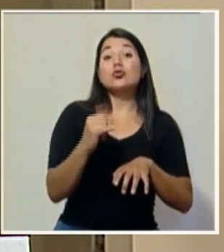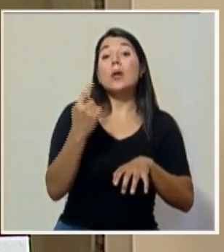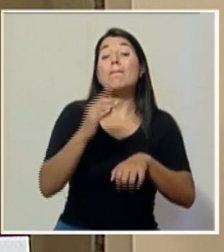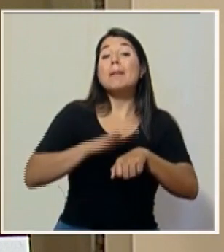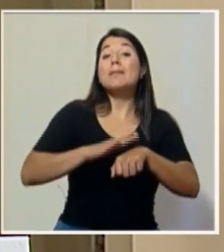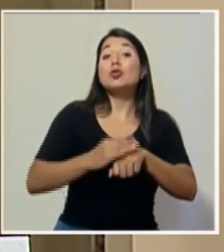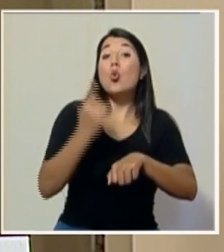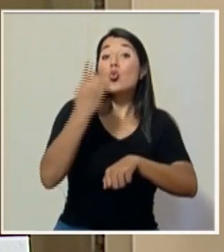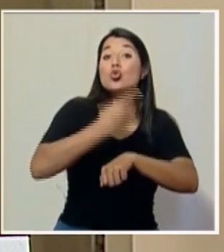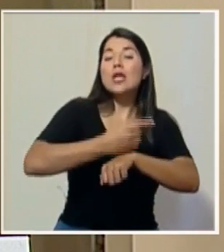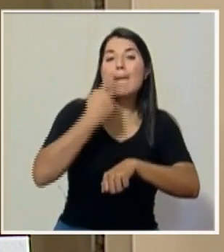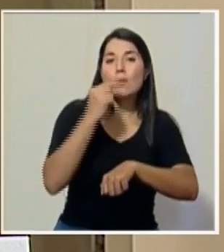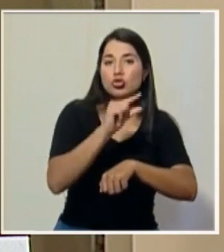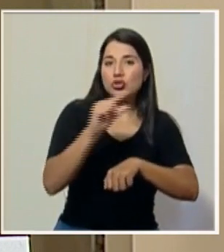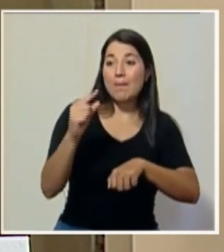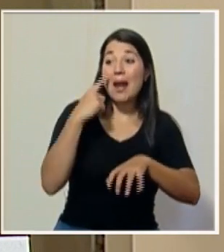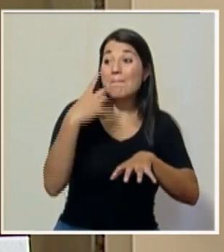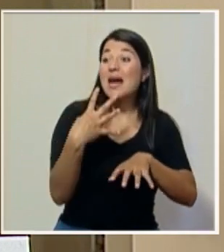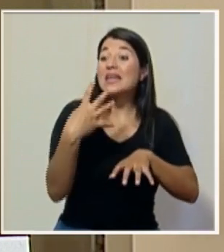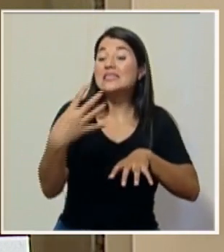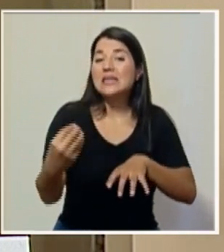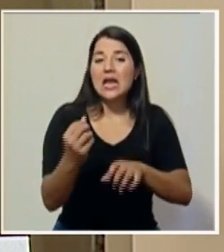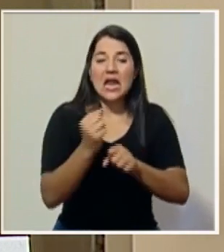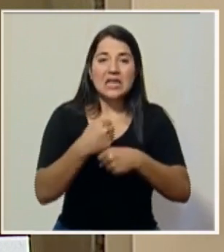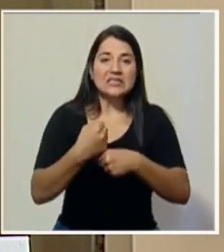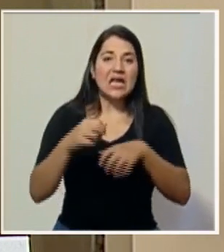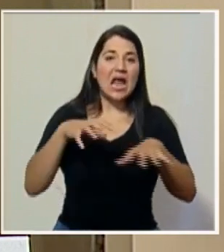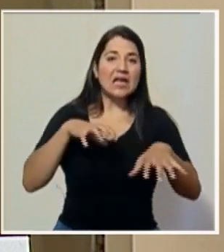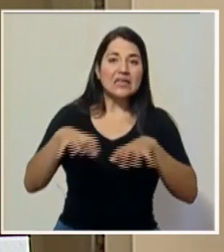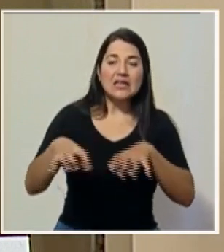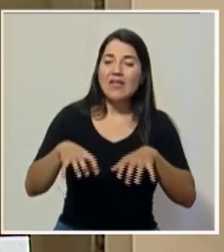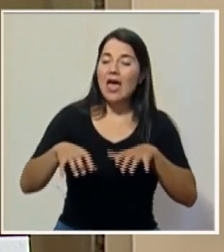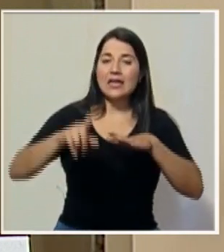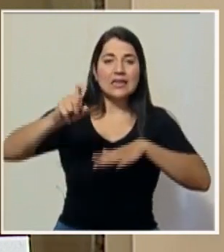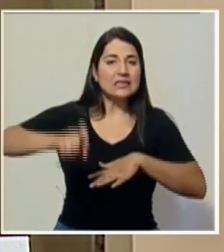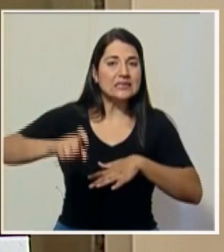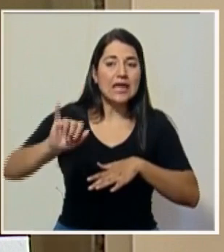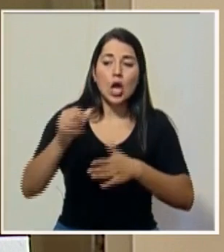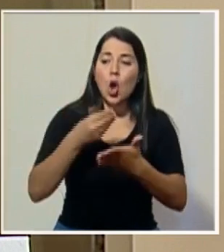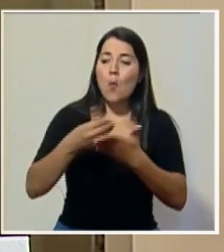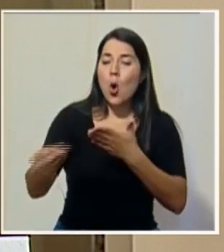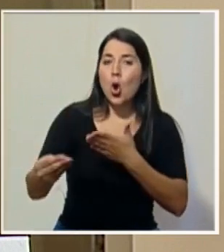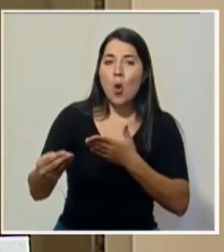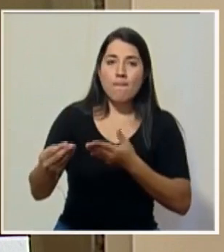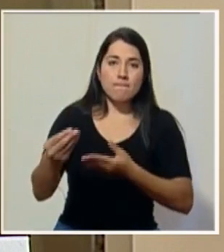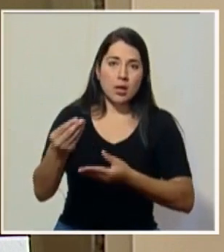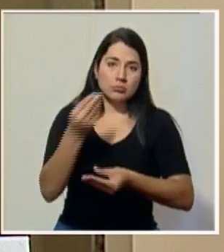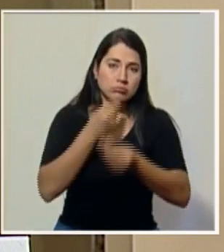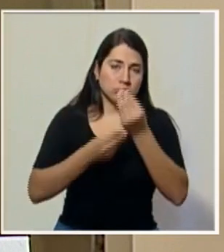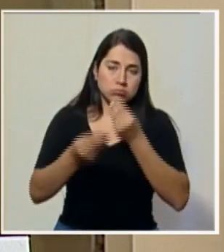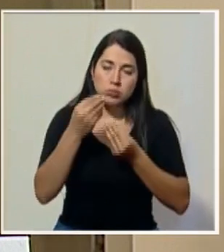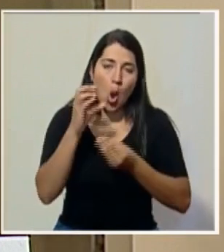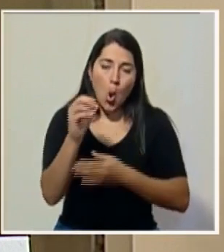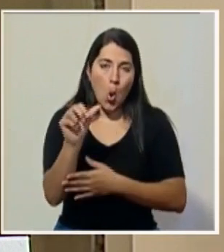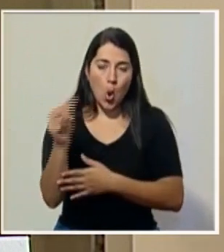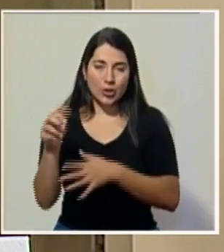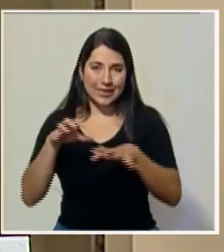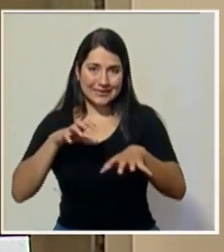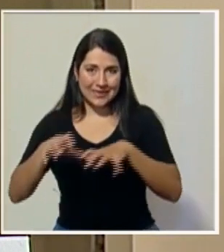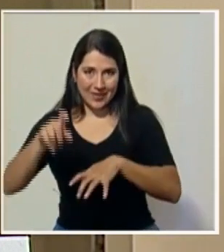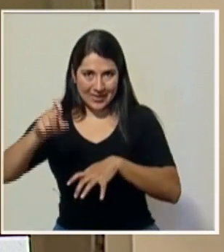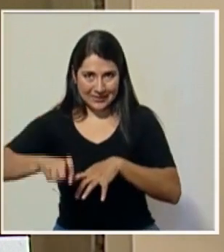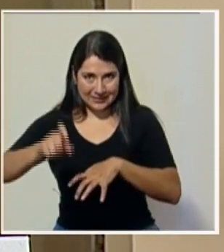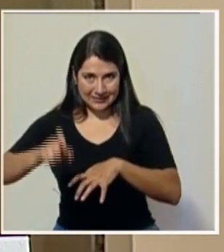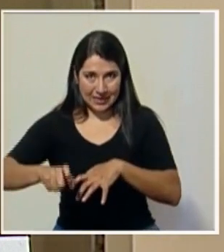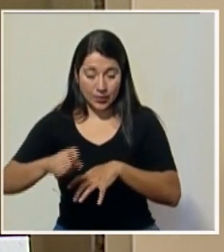actividades esenciales de abastecimiento, de compras que se tengan que desarrollar y, por supuesto, las actividades